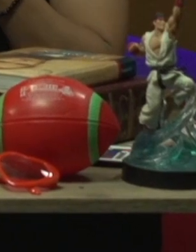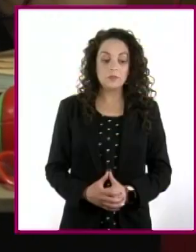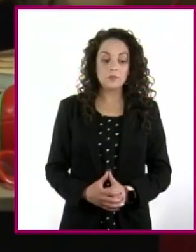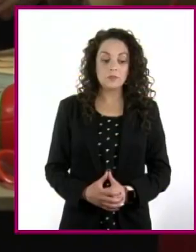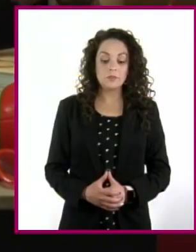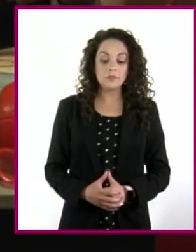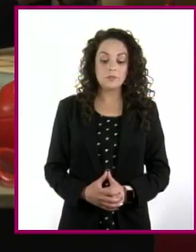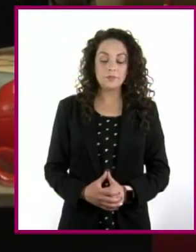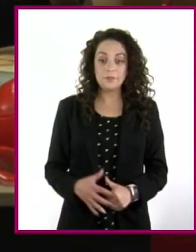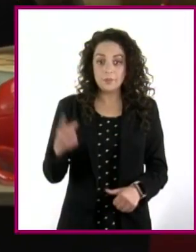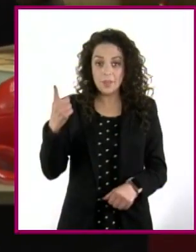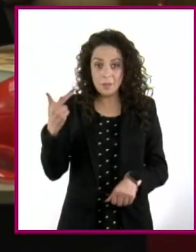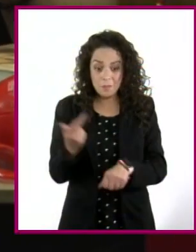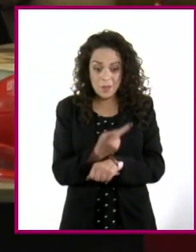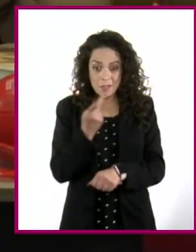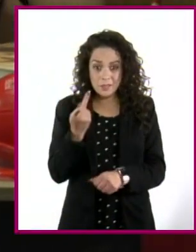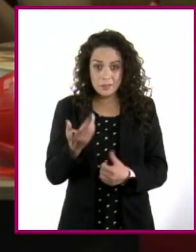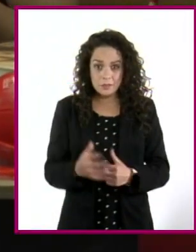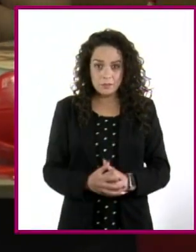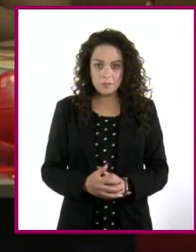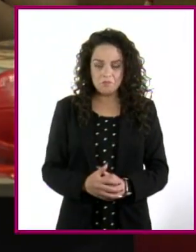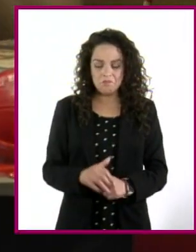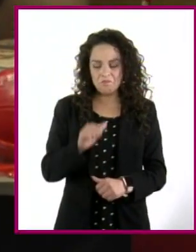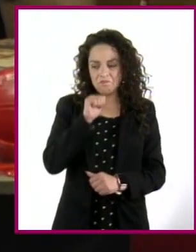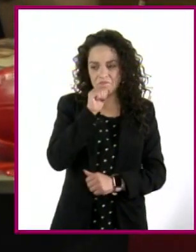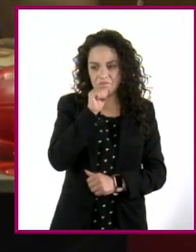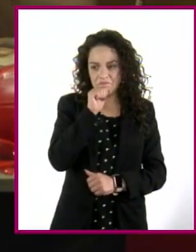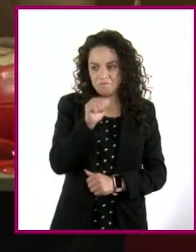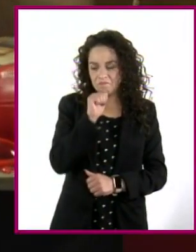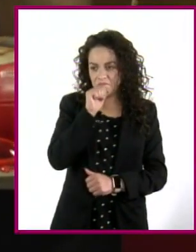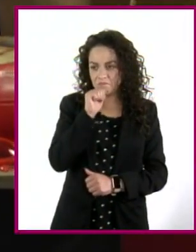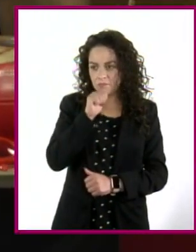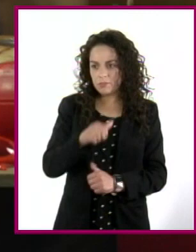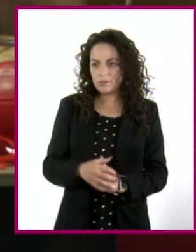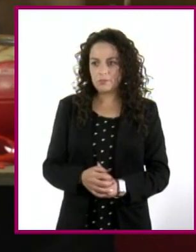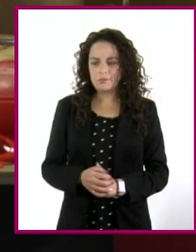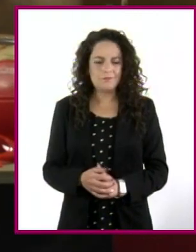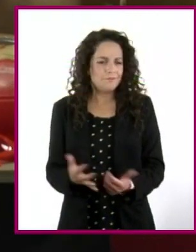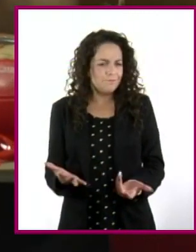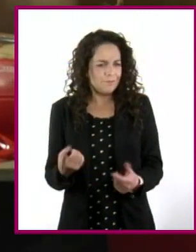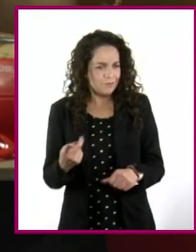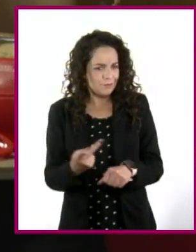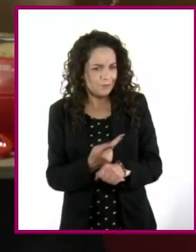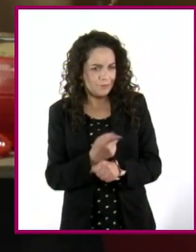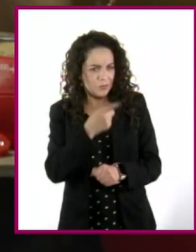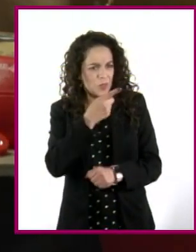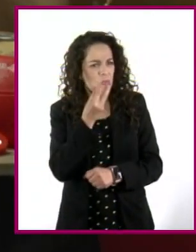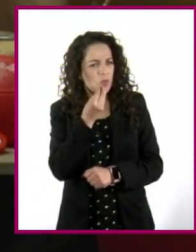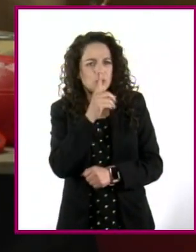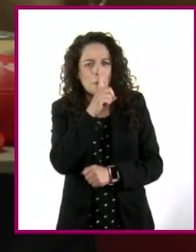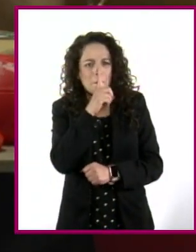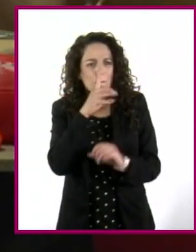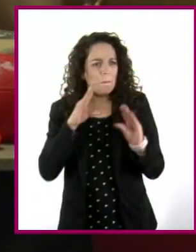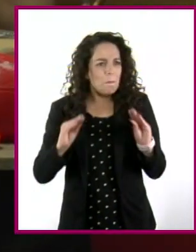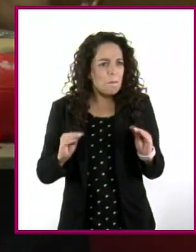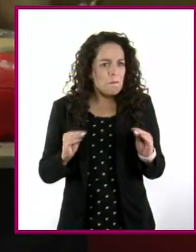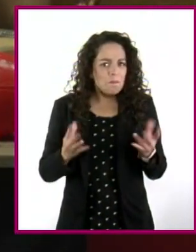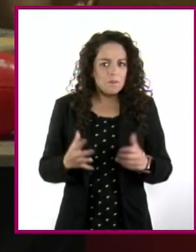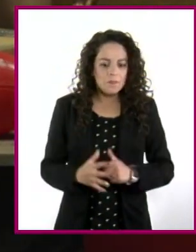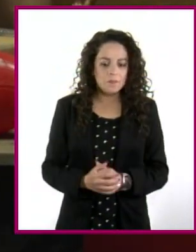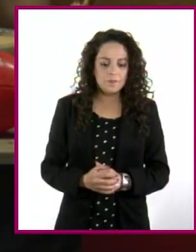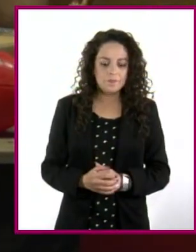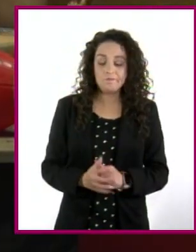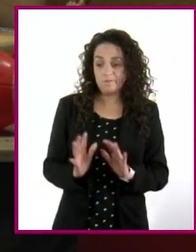¿Qué traes? Nada. ¿Qué pasa? Andas muy callado.